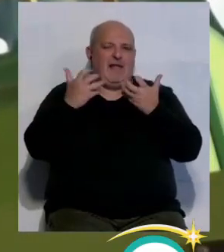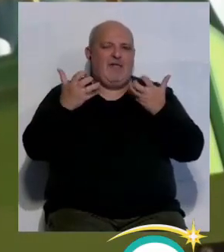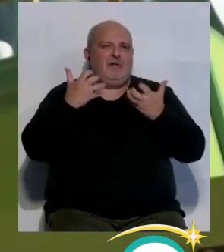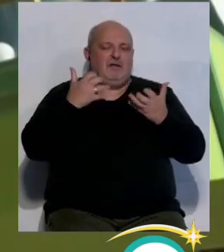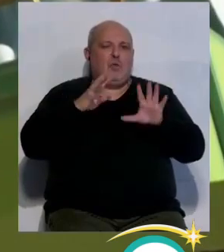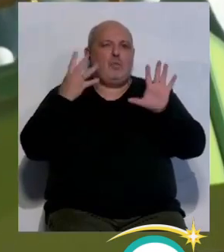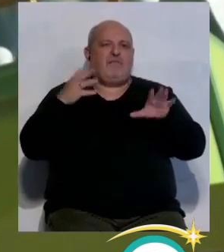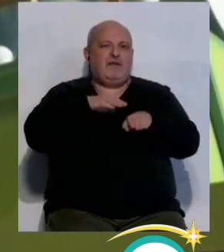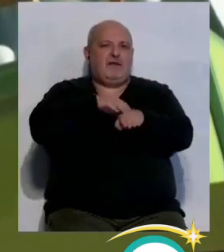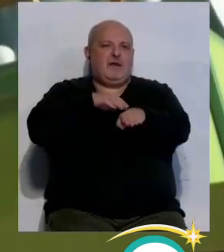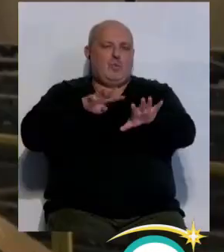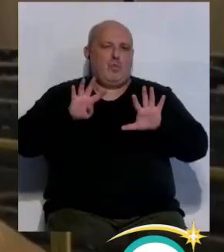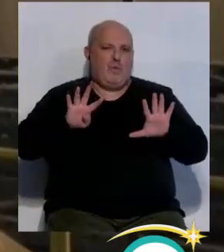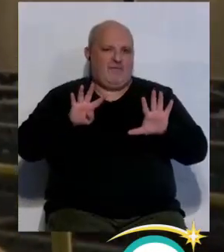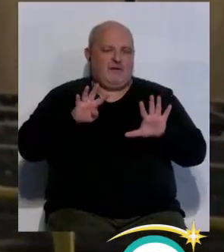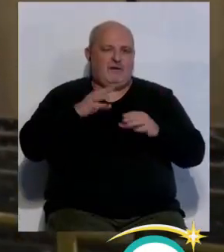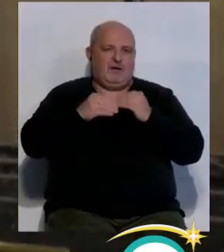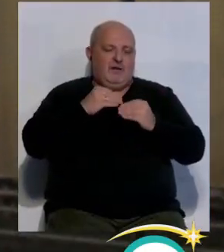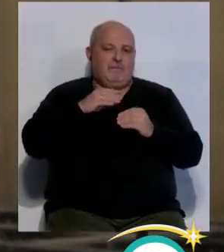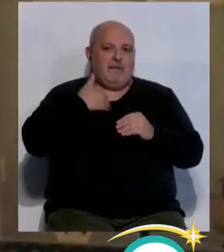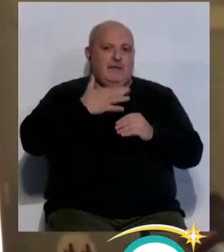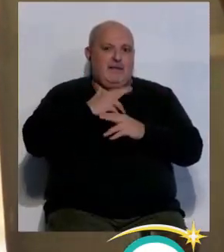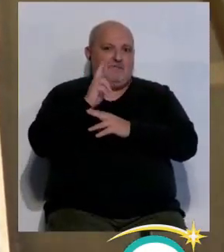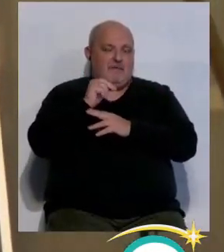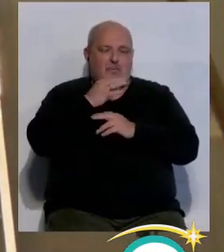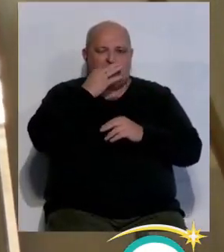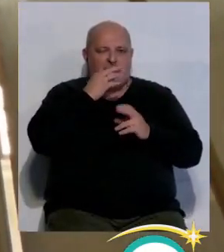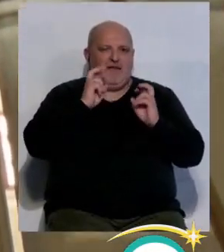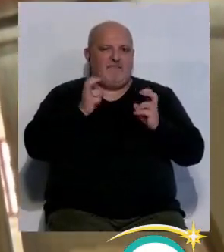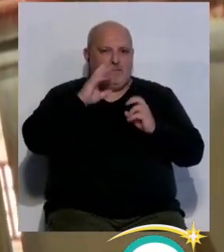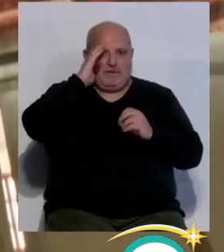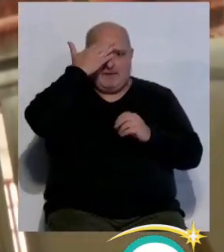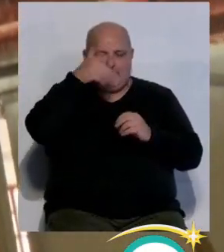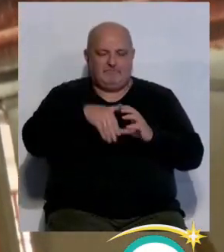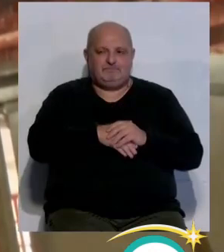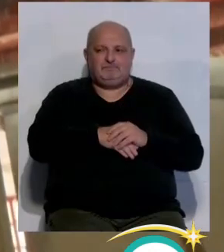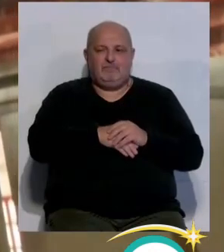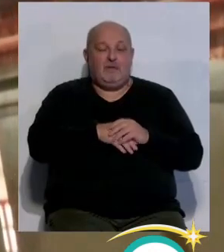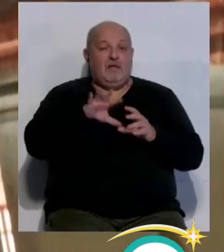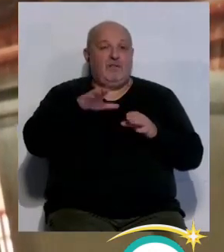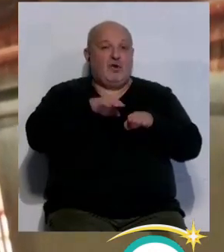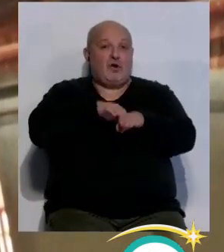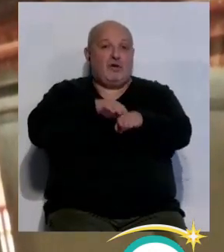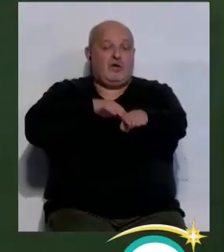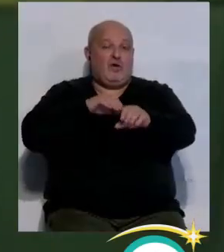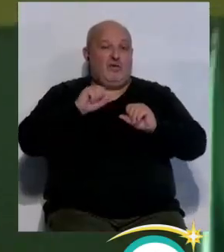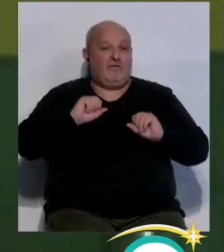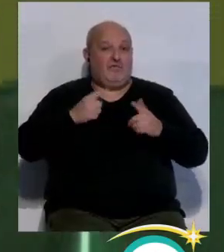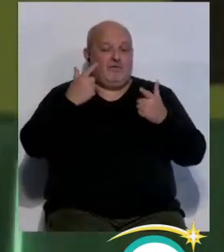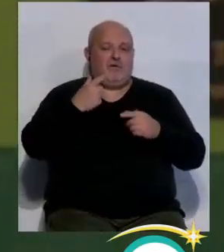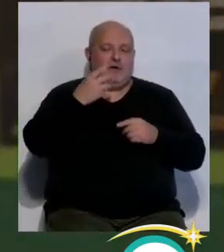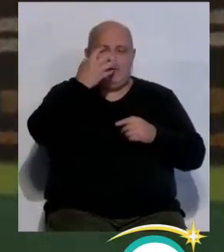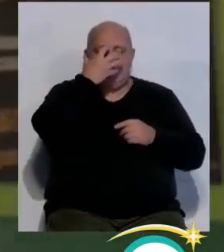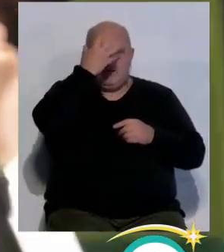estos 9 vehículos especiales que lucirán en la jornada del viernes por la avenida principal. Las 5 carrozas oficiales de